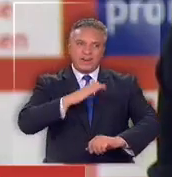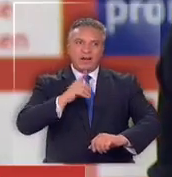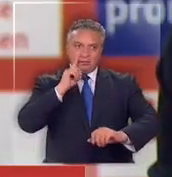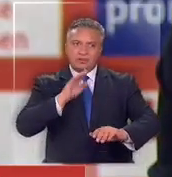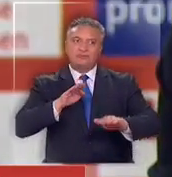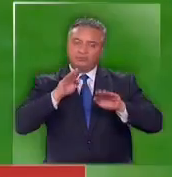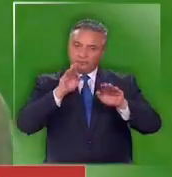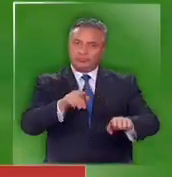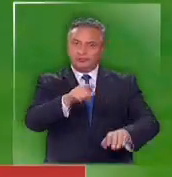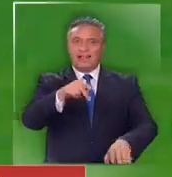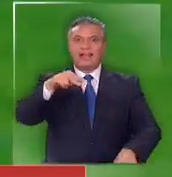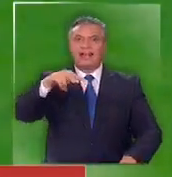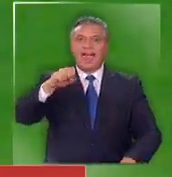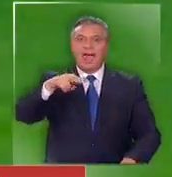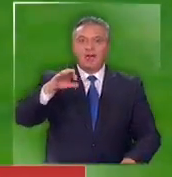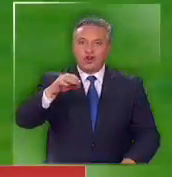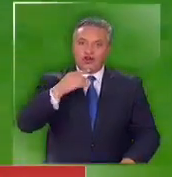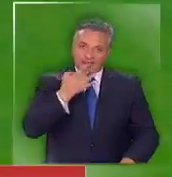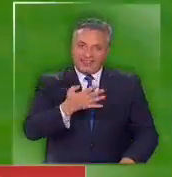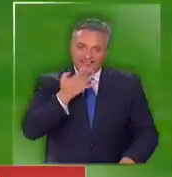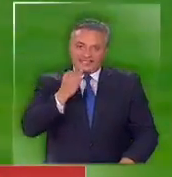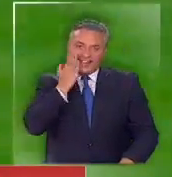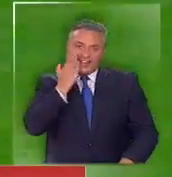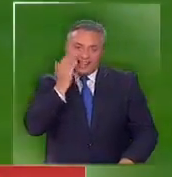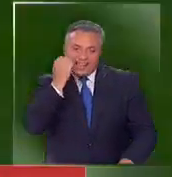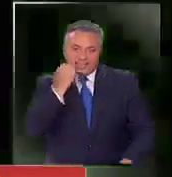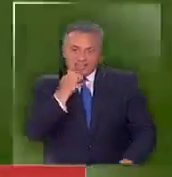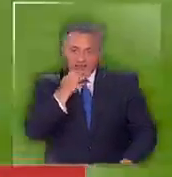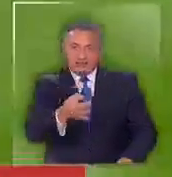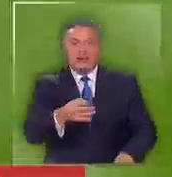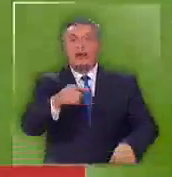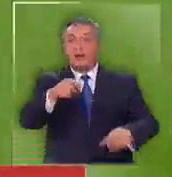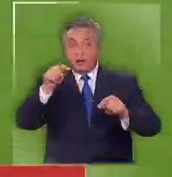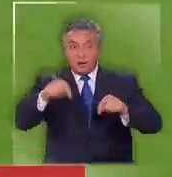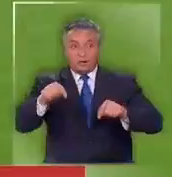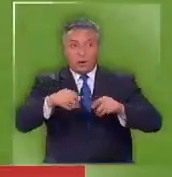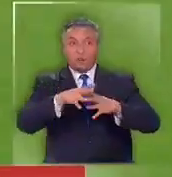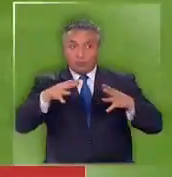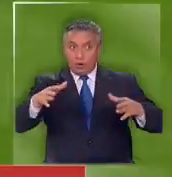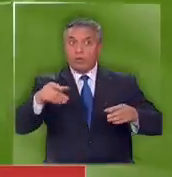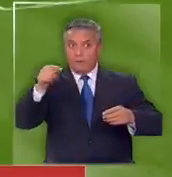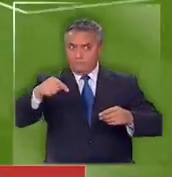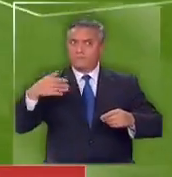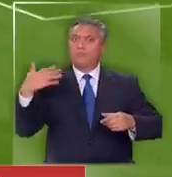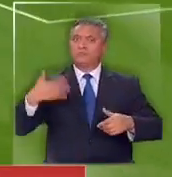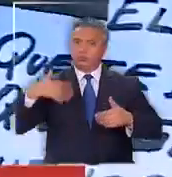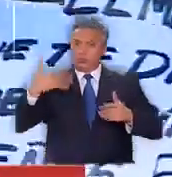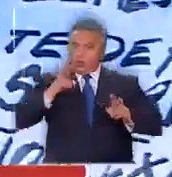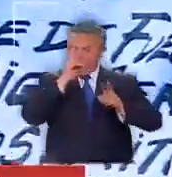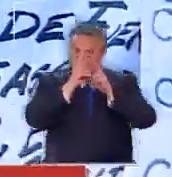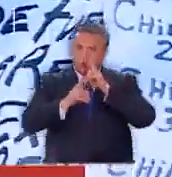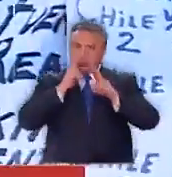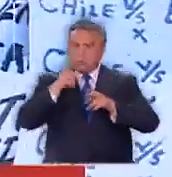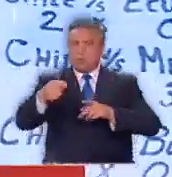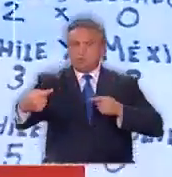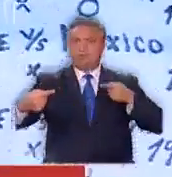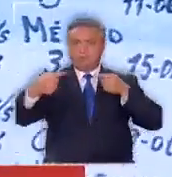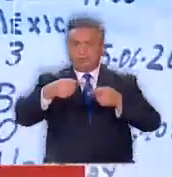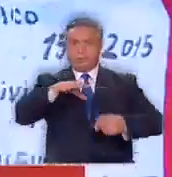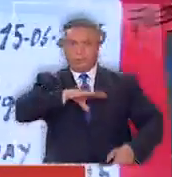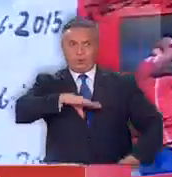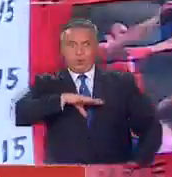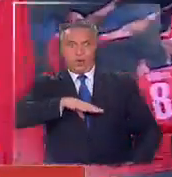le dicen a Charles, con un orgullo tremendo. Fue una de las grandes figuras del duelo frente a Portugal. Por eso en el pasaje